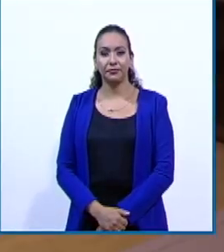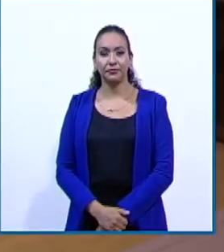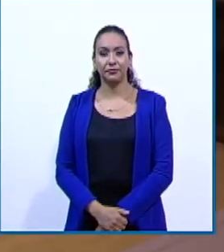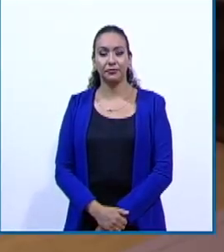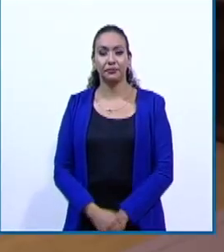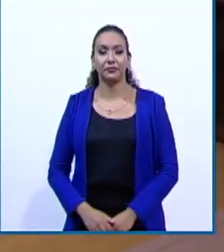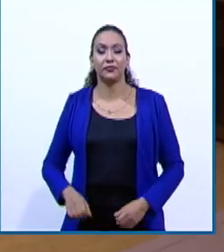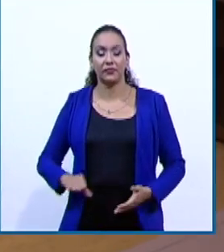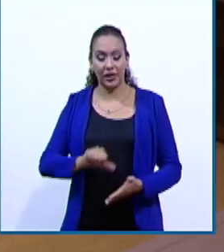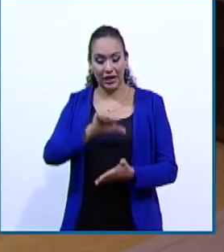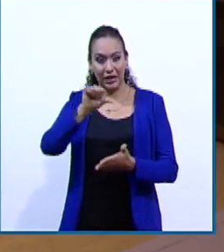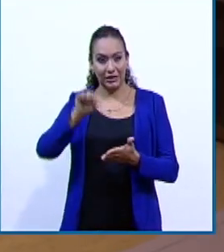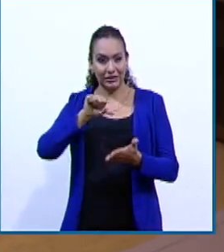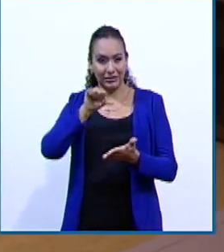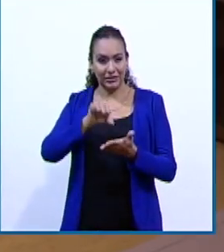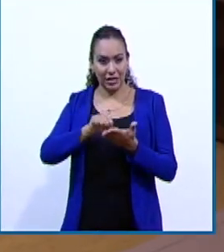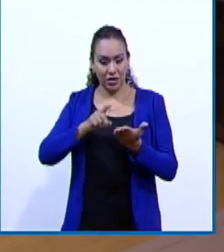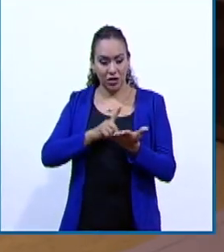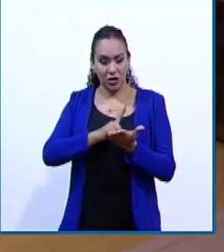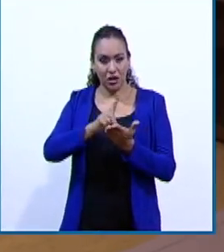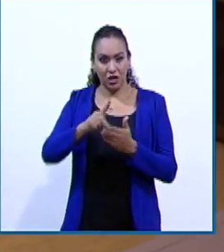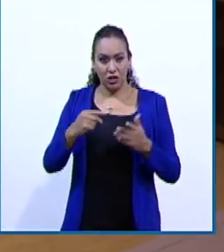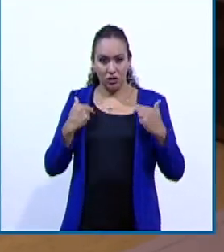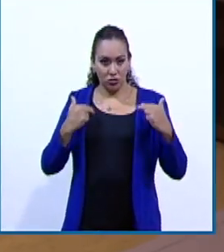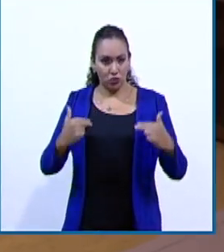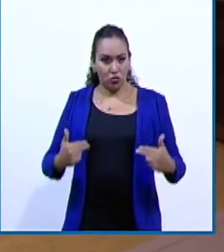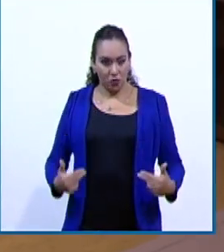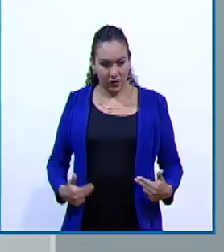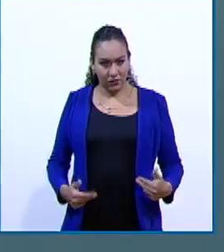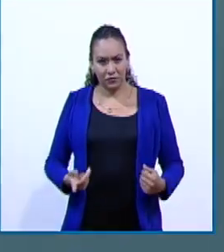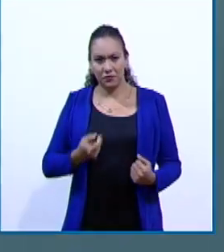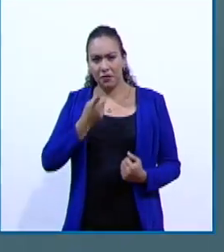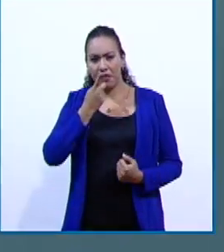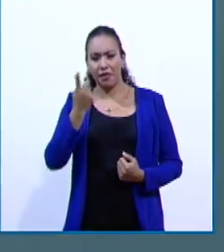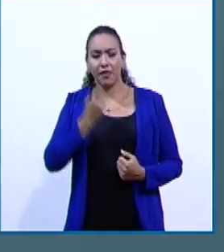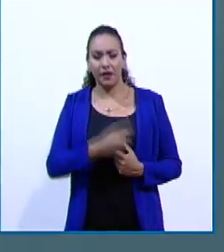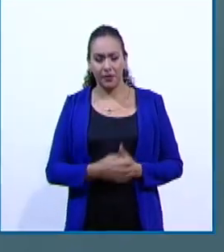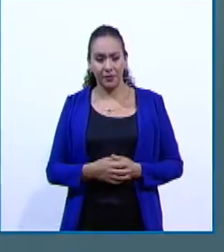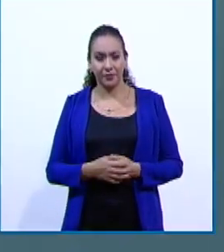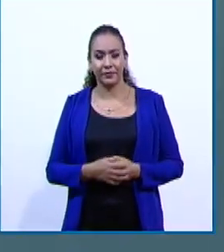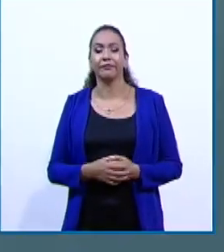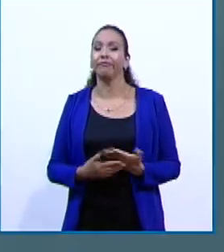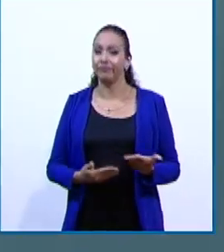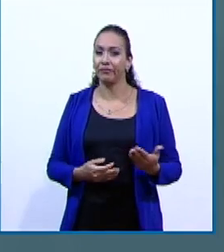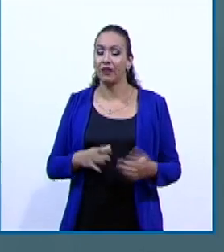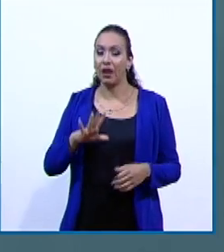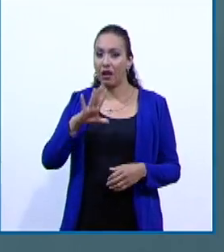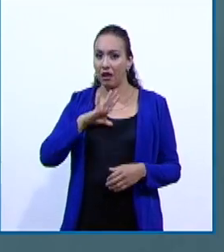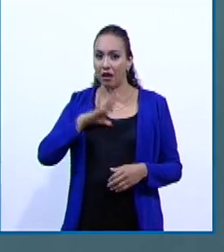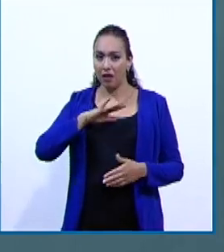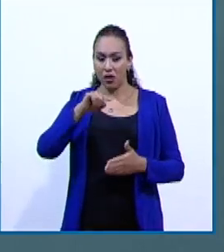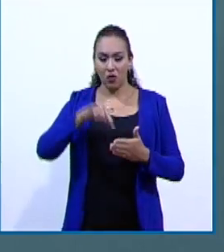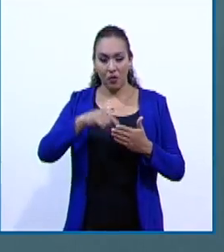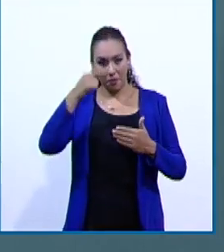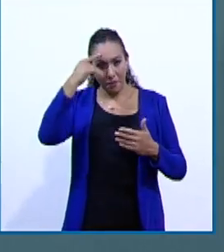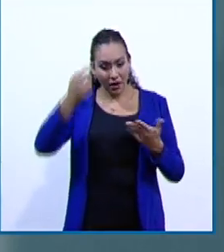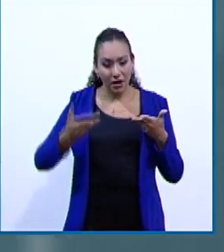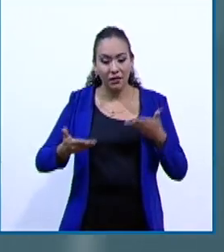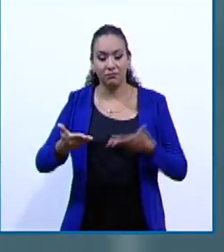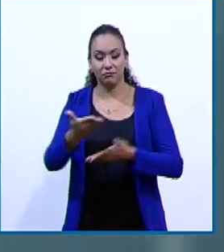El Centro de Derechos Humanos Miguel Agustín Pro Juárez lamentó que lejos de haberse abierto el espacio para la mejoría de las